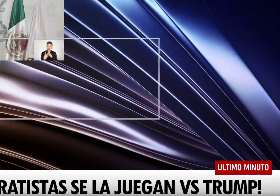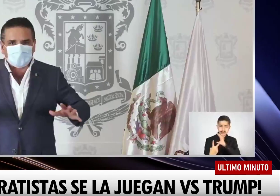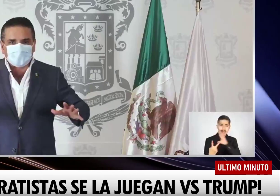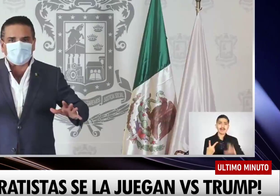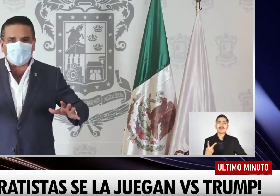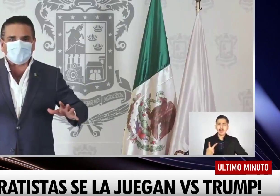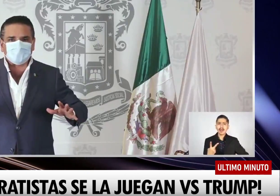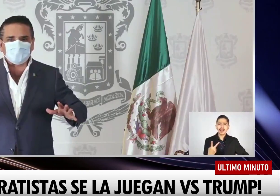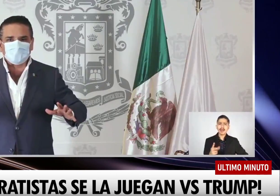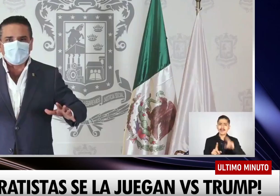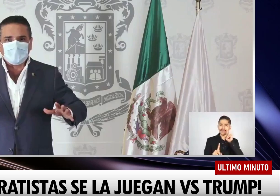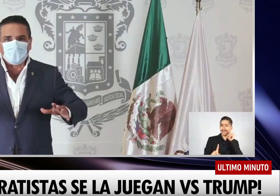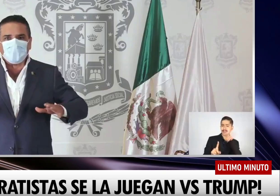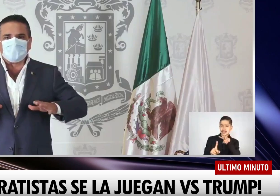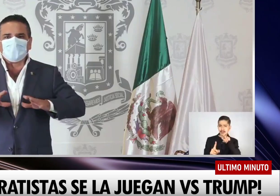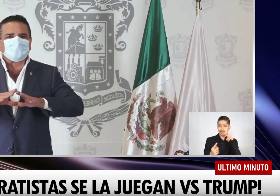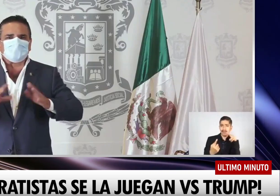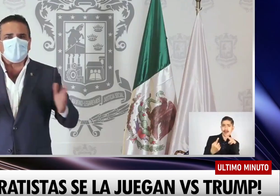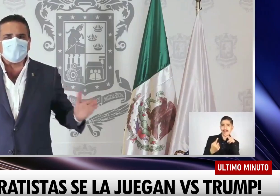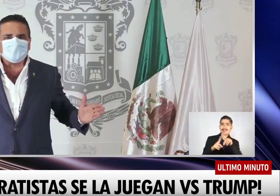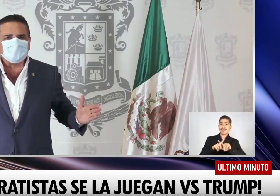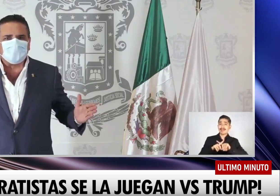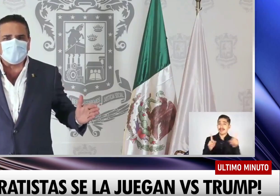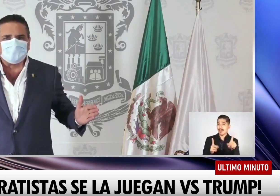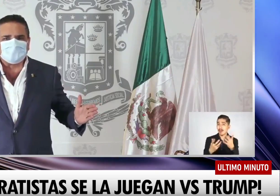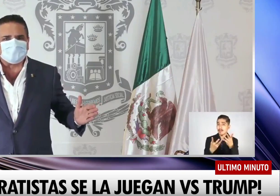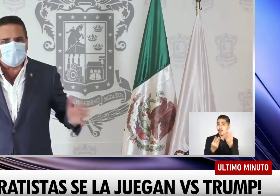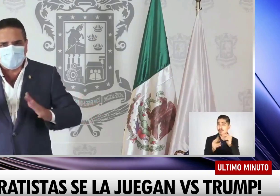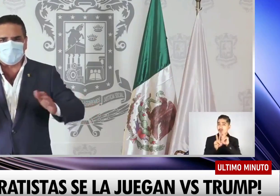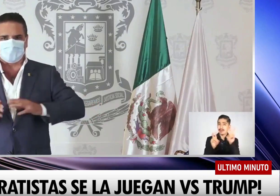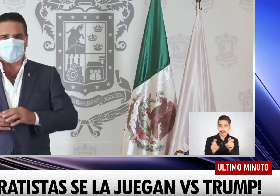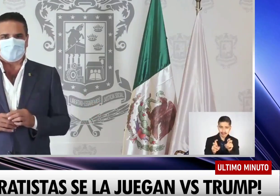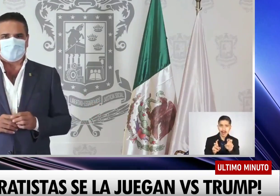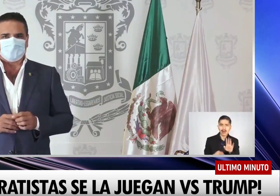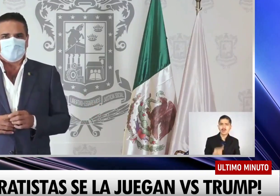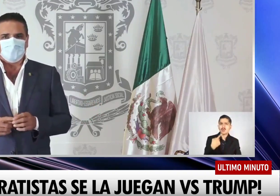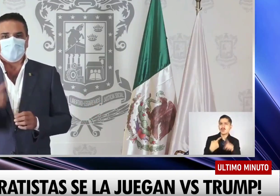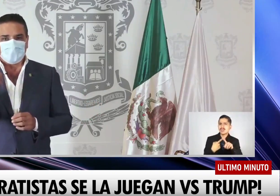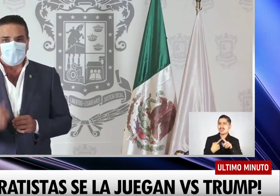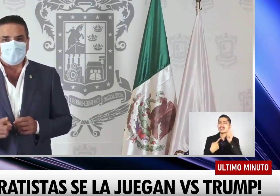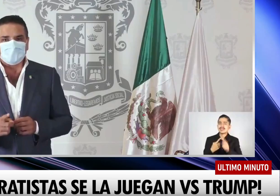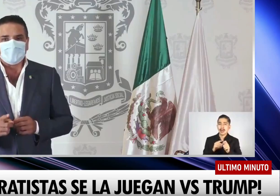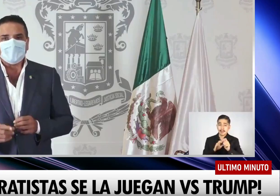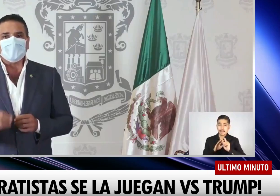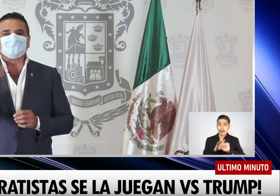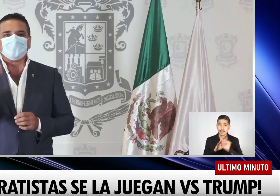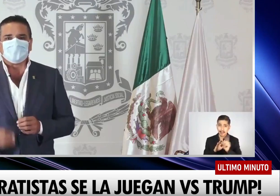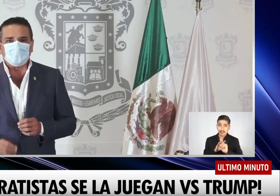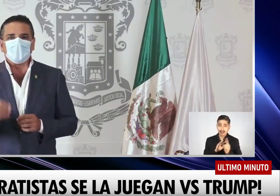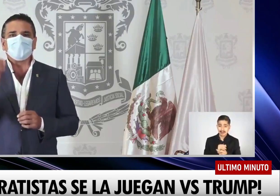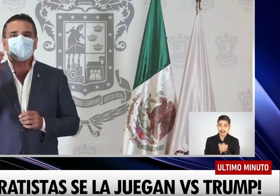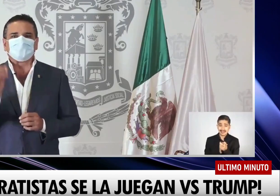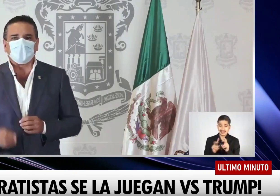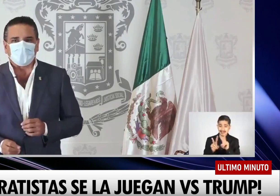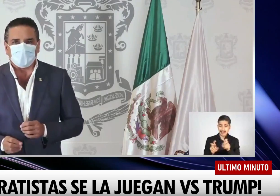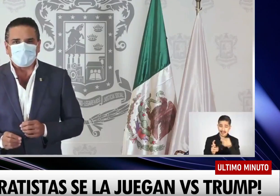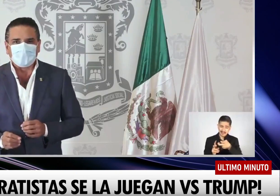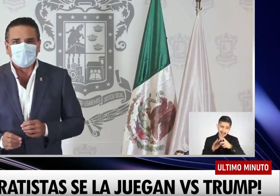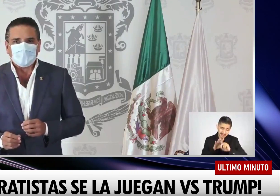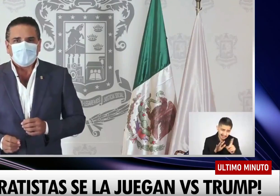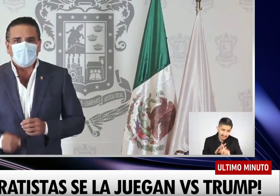hay dos candidatos con visiones totalmente diferentes en muchos temas uno de ellos es el tema